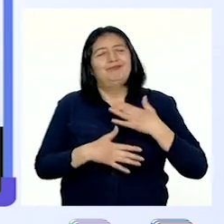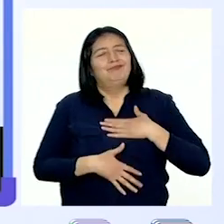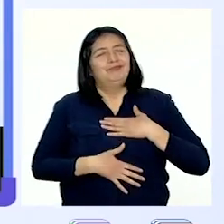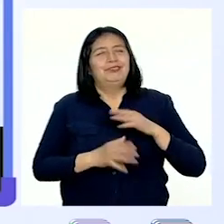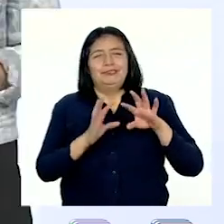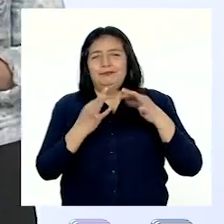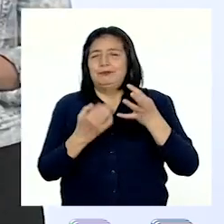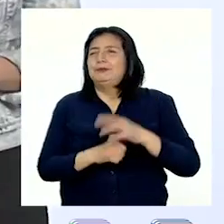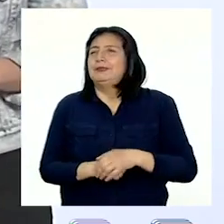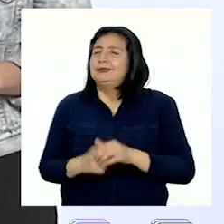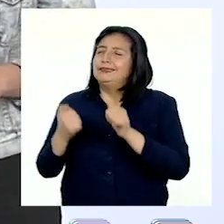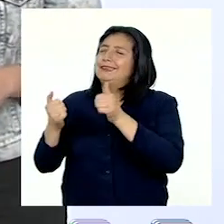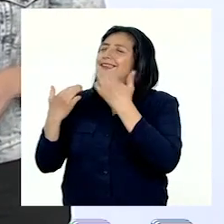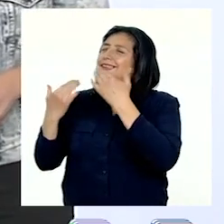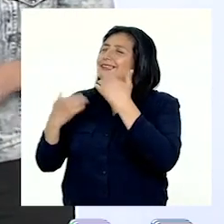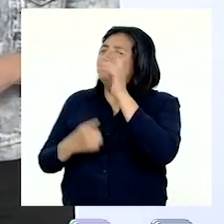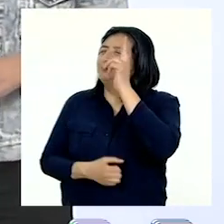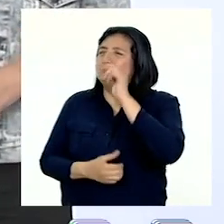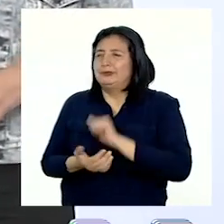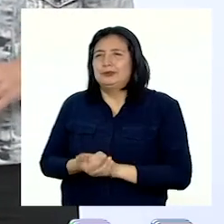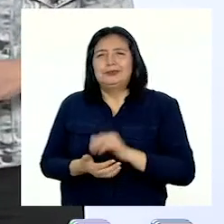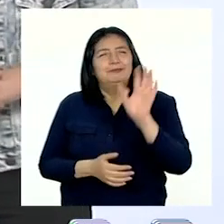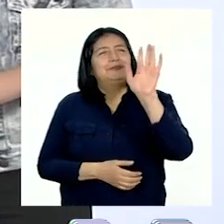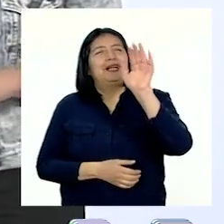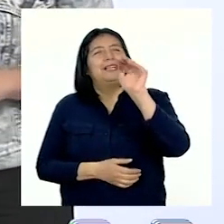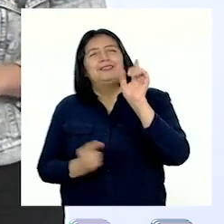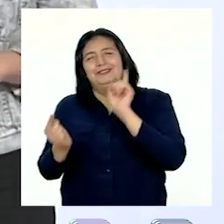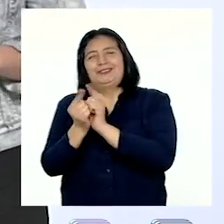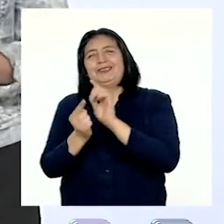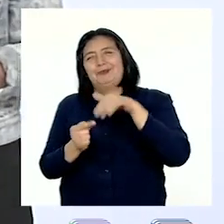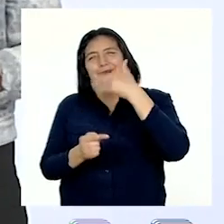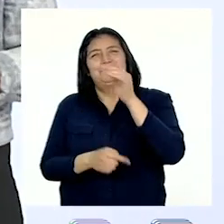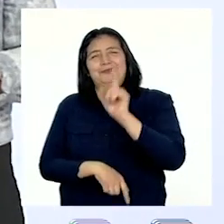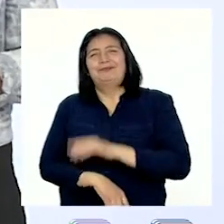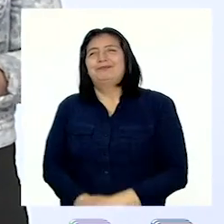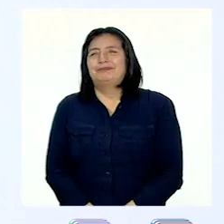en familia. Muchas gracias, profesor. Chao, nos vemos pronto.